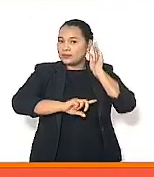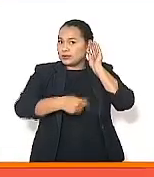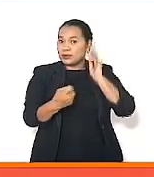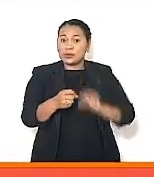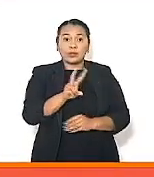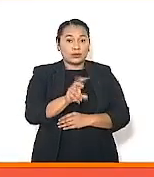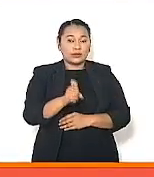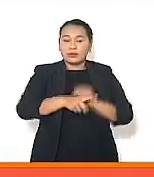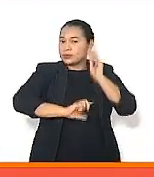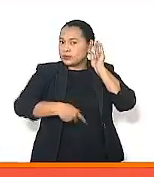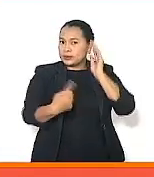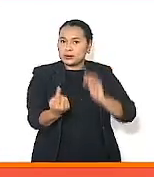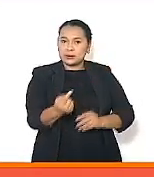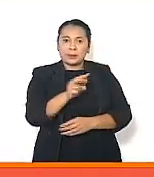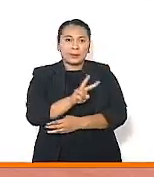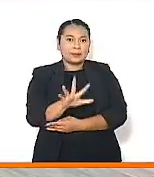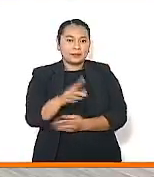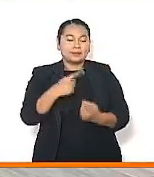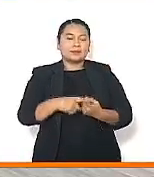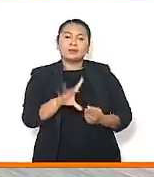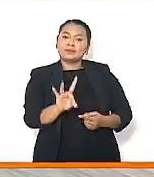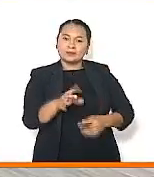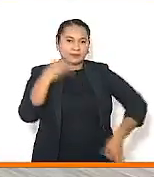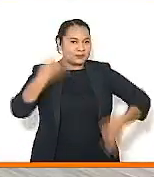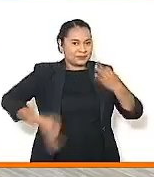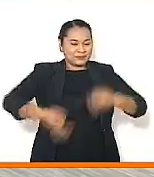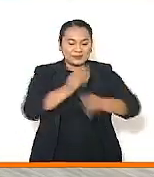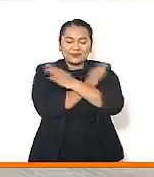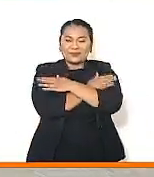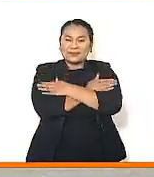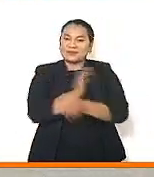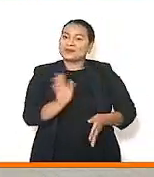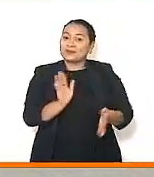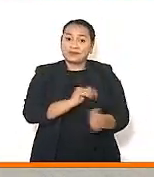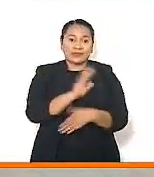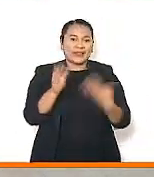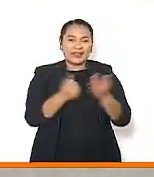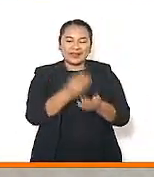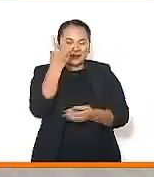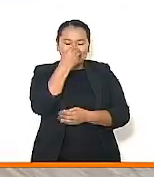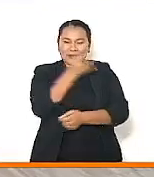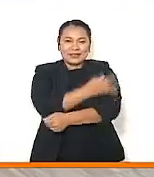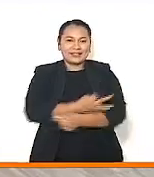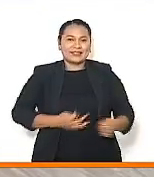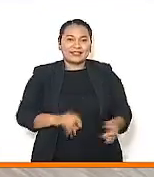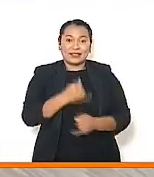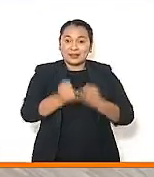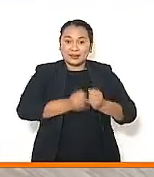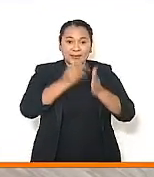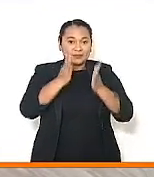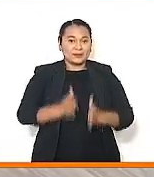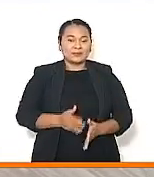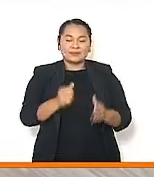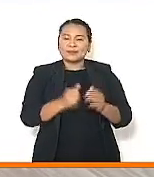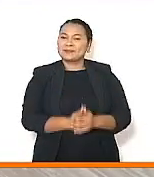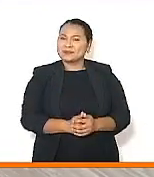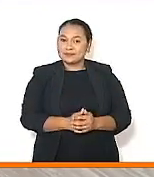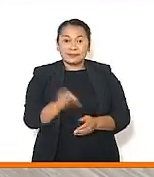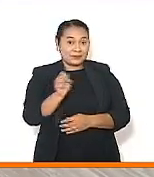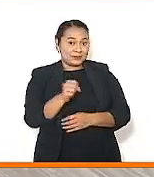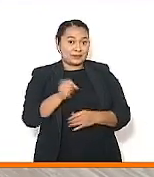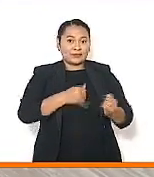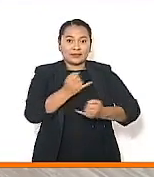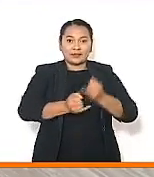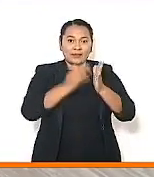1, 25 más 8. Felicidades, nos despedimos deseándoles una linda tarde a todos nuestros jugadores, Tatiana. Así es, Charlene,